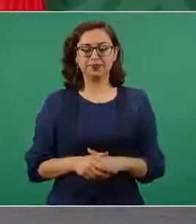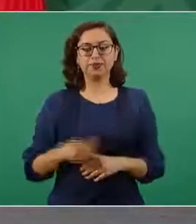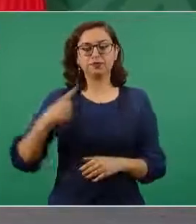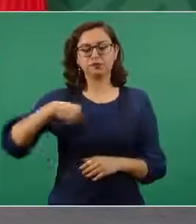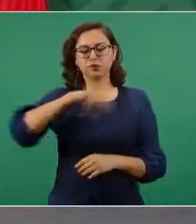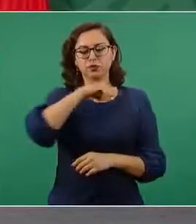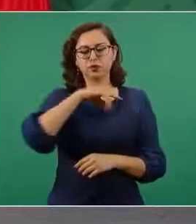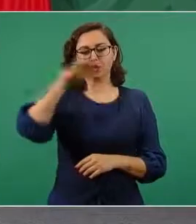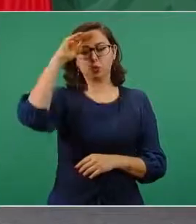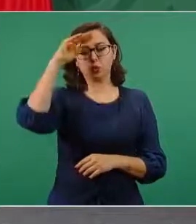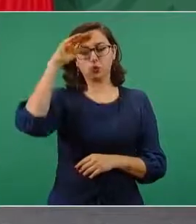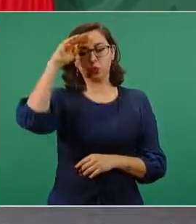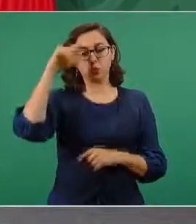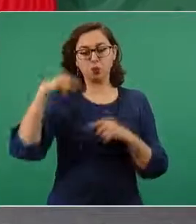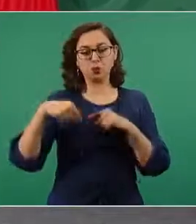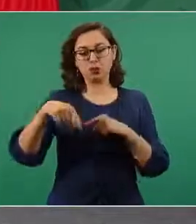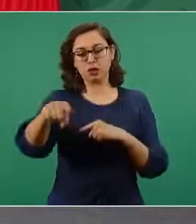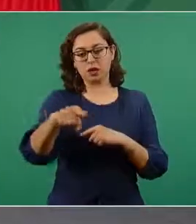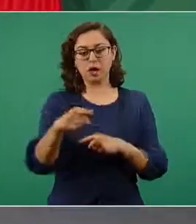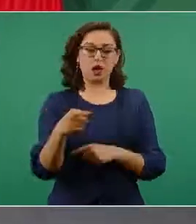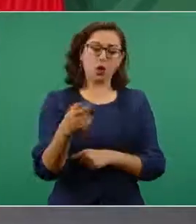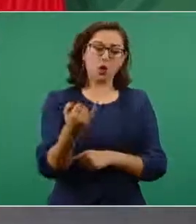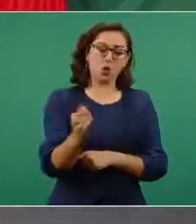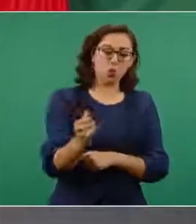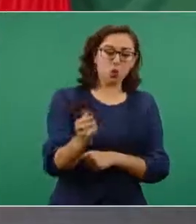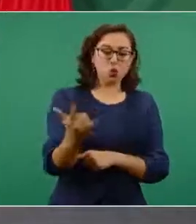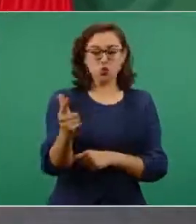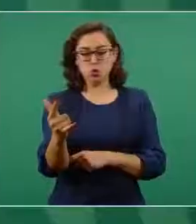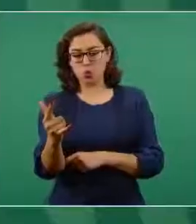que para mediados de año ya